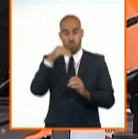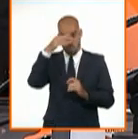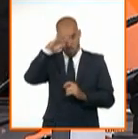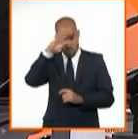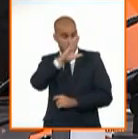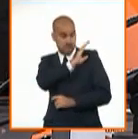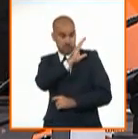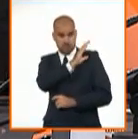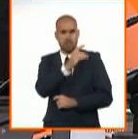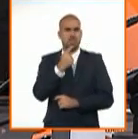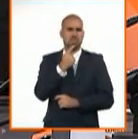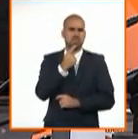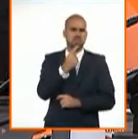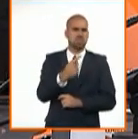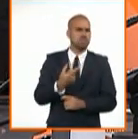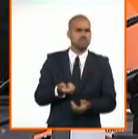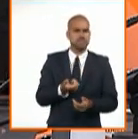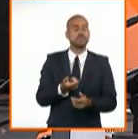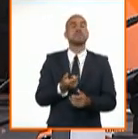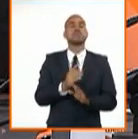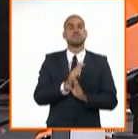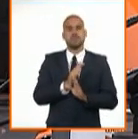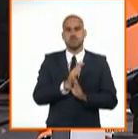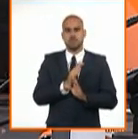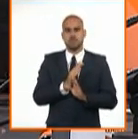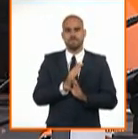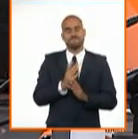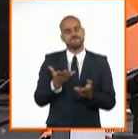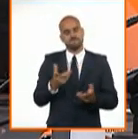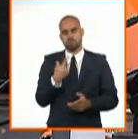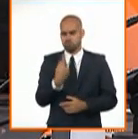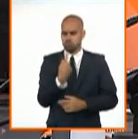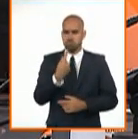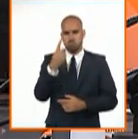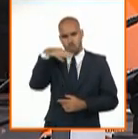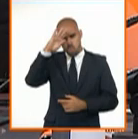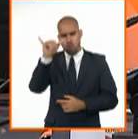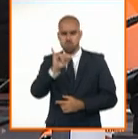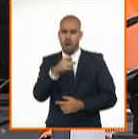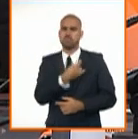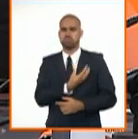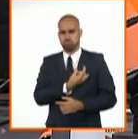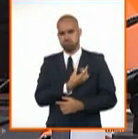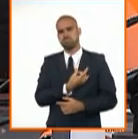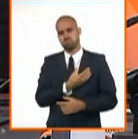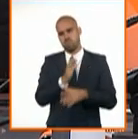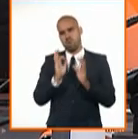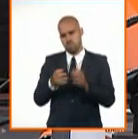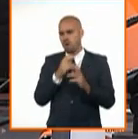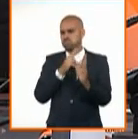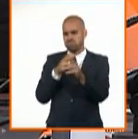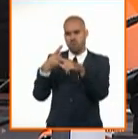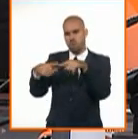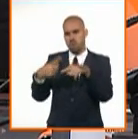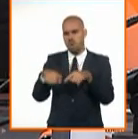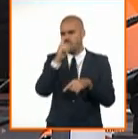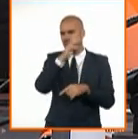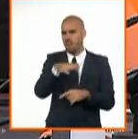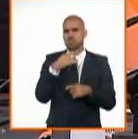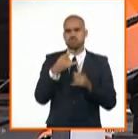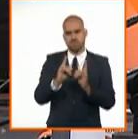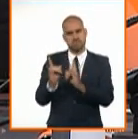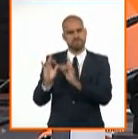expresaba pues el pesar de nuestro país por esta situación y transmitía sentidas condolencias